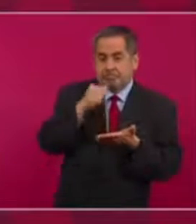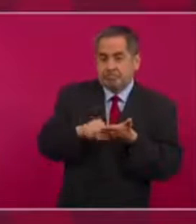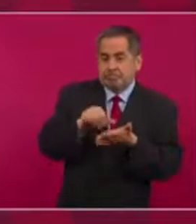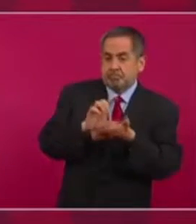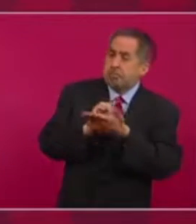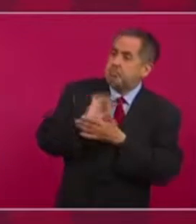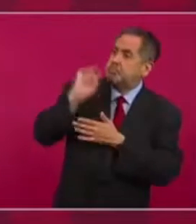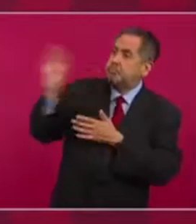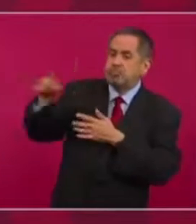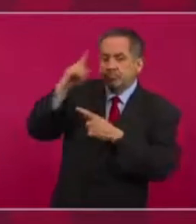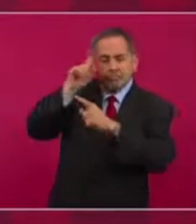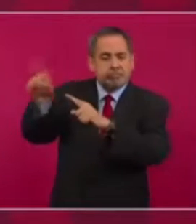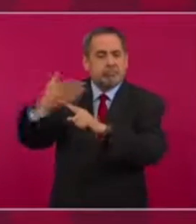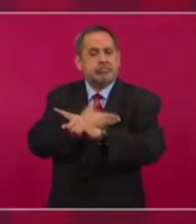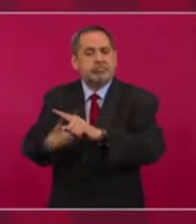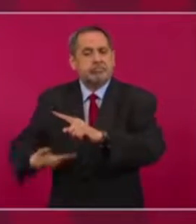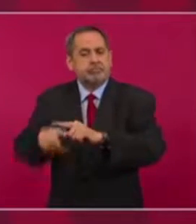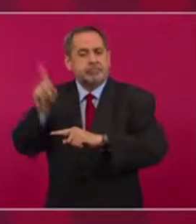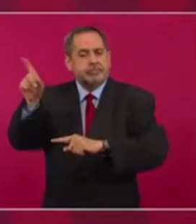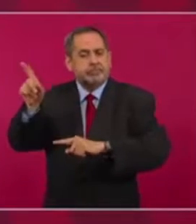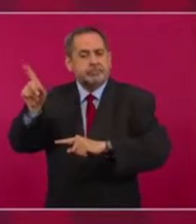que le envía el presidente.